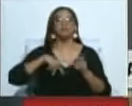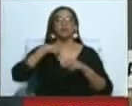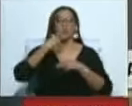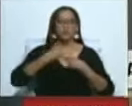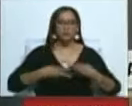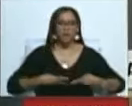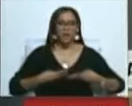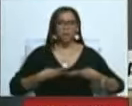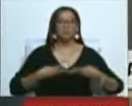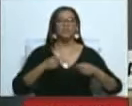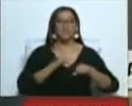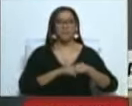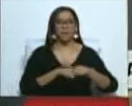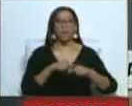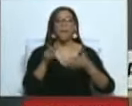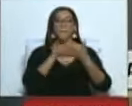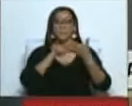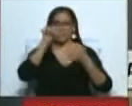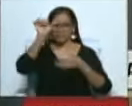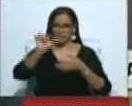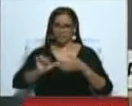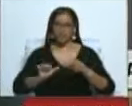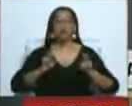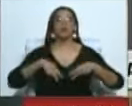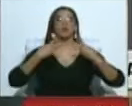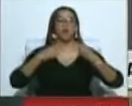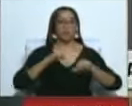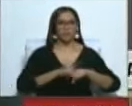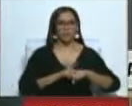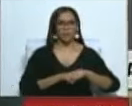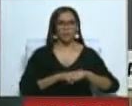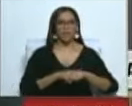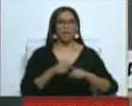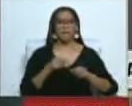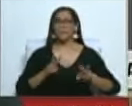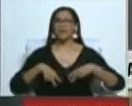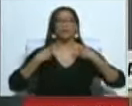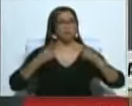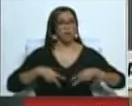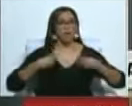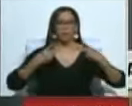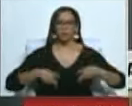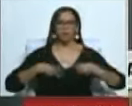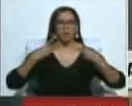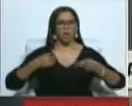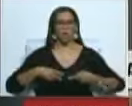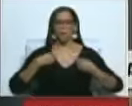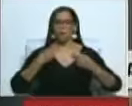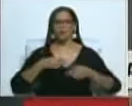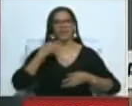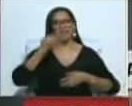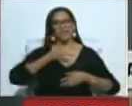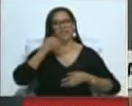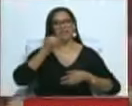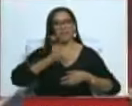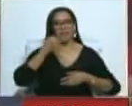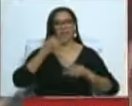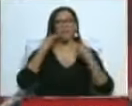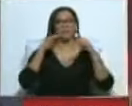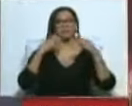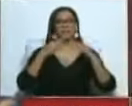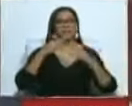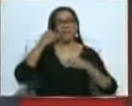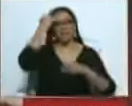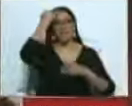de la realidad, para leer correctamente los nuevos tiempos. Y para renovarse, renovar el discurso, el mensaje, la